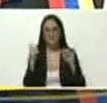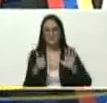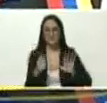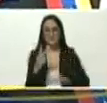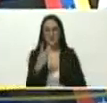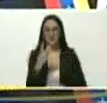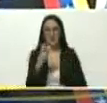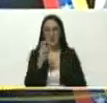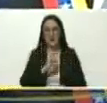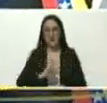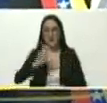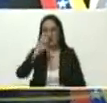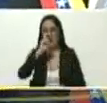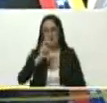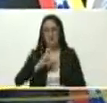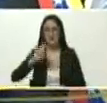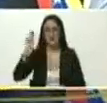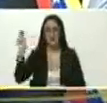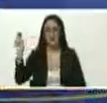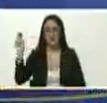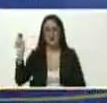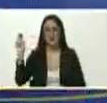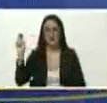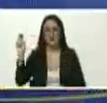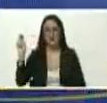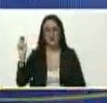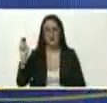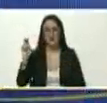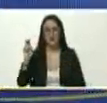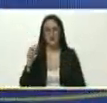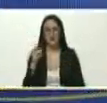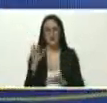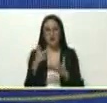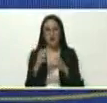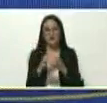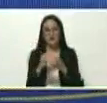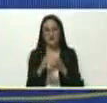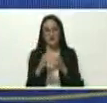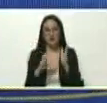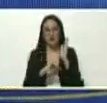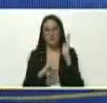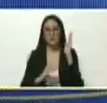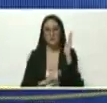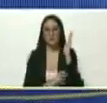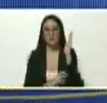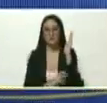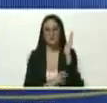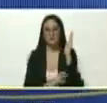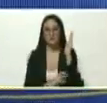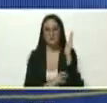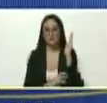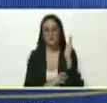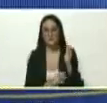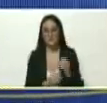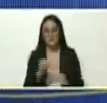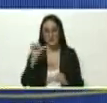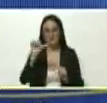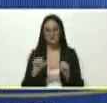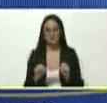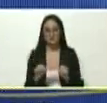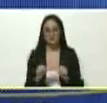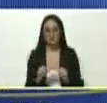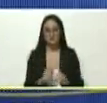62 aniversarios, los 62 años de esta organización, la OPEP, contar con la